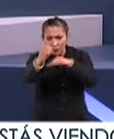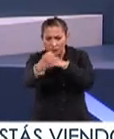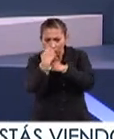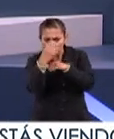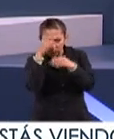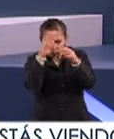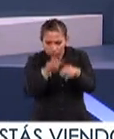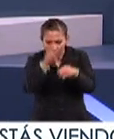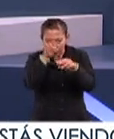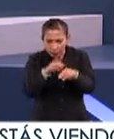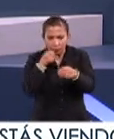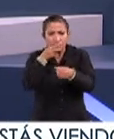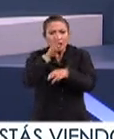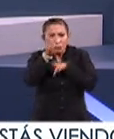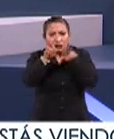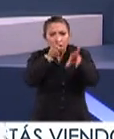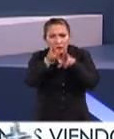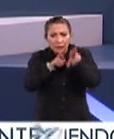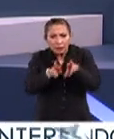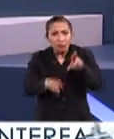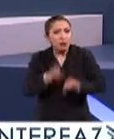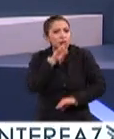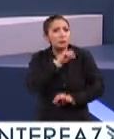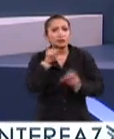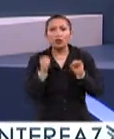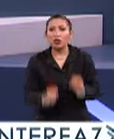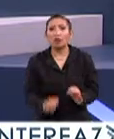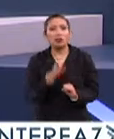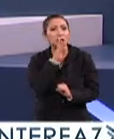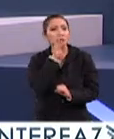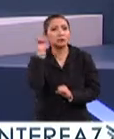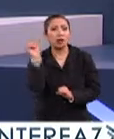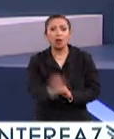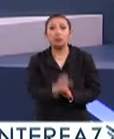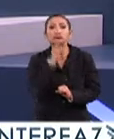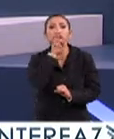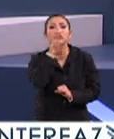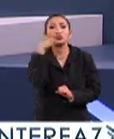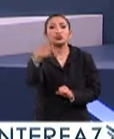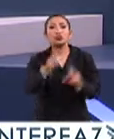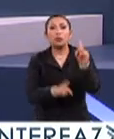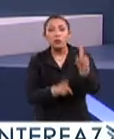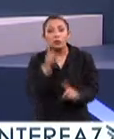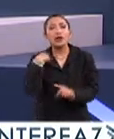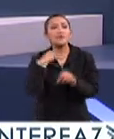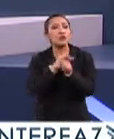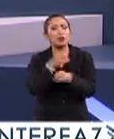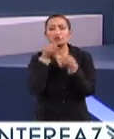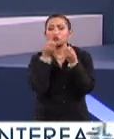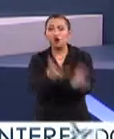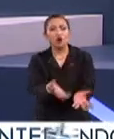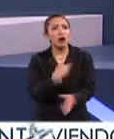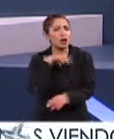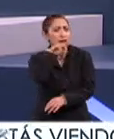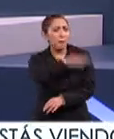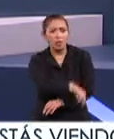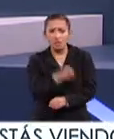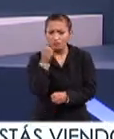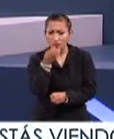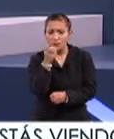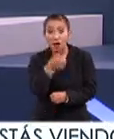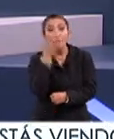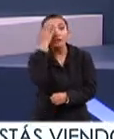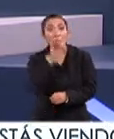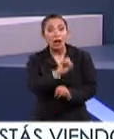Realmente tratamos de estar muy cerca de los jóvenes. O sea, que garantía que van a recibir respuesta a sus dudas y la información que necesitan en este sistema. Y que van a